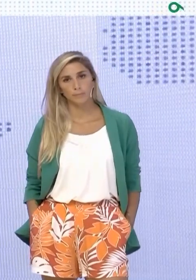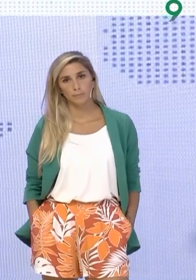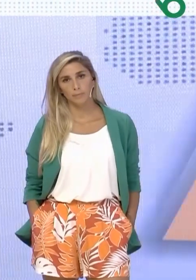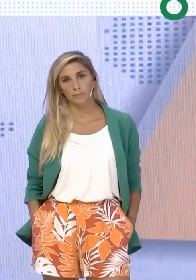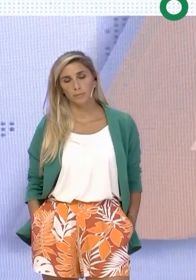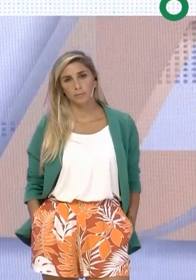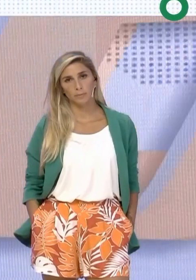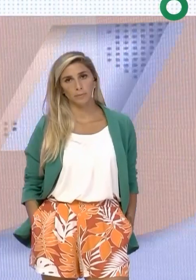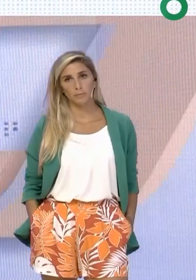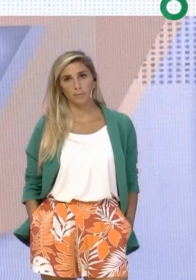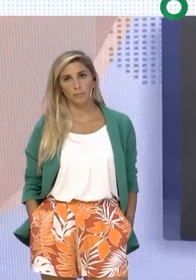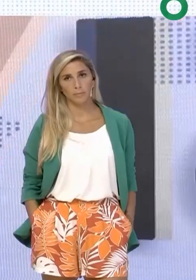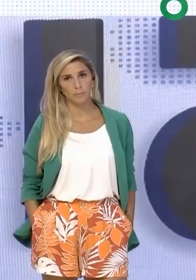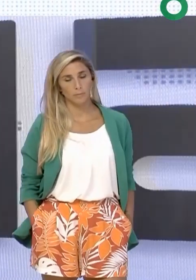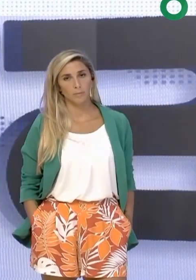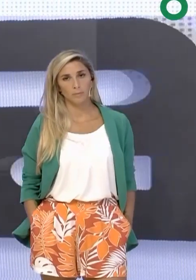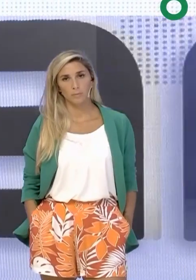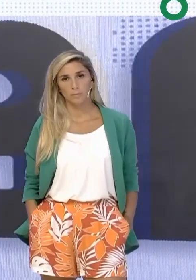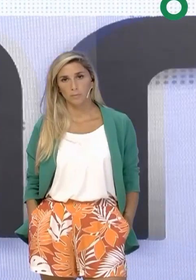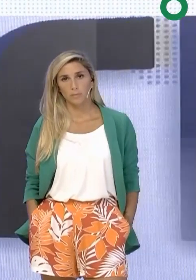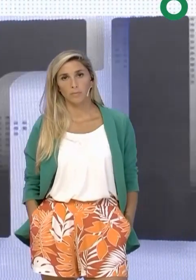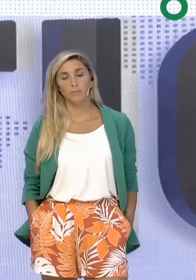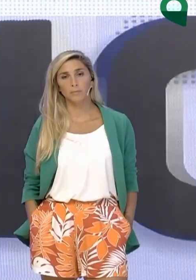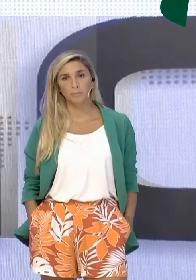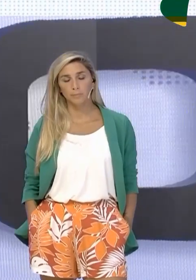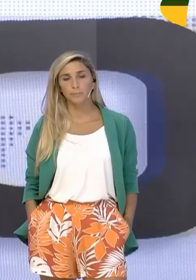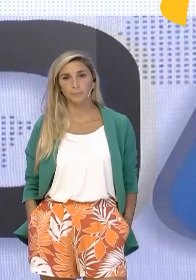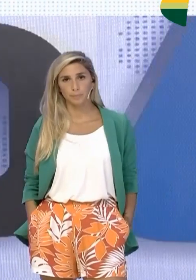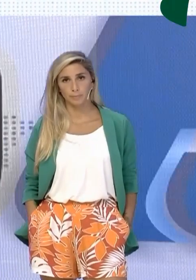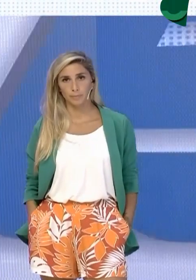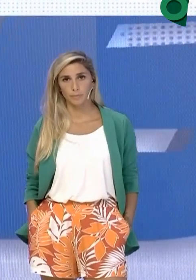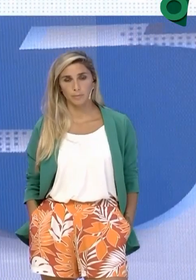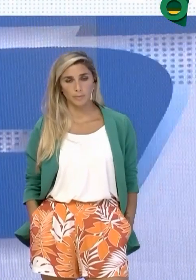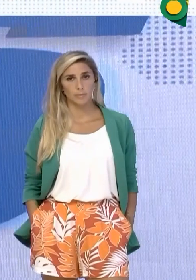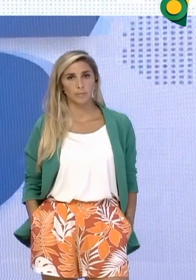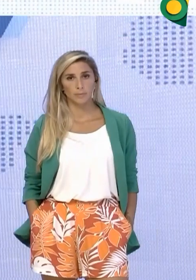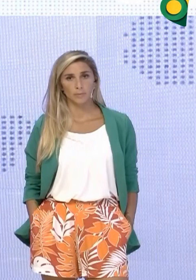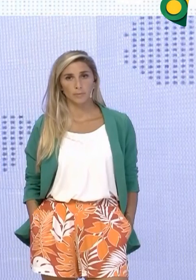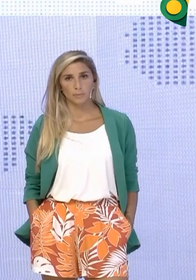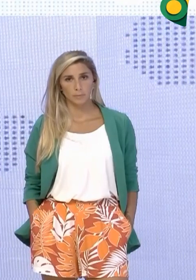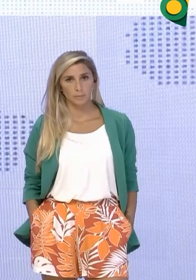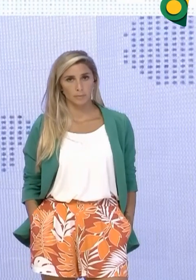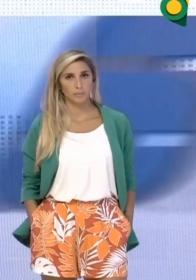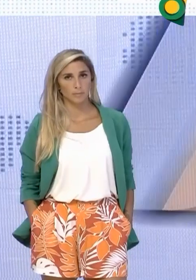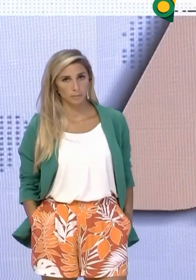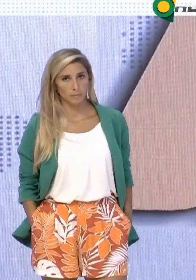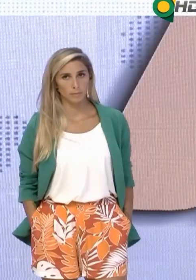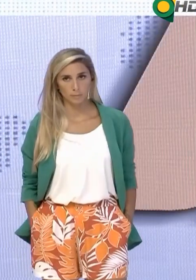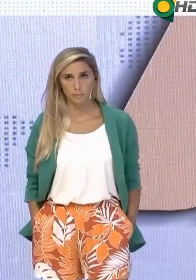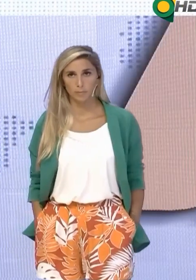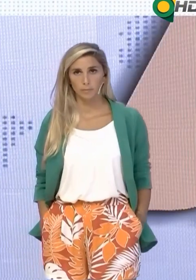Valentina, Florencia, lo que yo quiero figurar a toda la audiencia, hay cuestiones básicas que si nos detenemos a